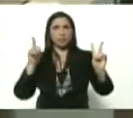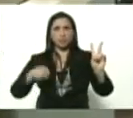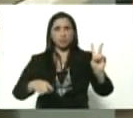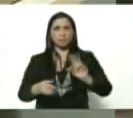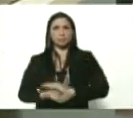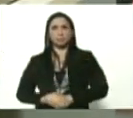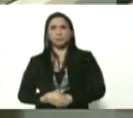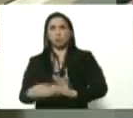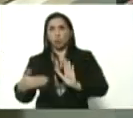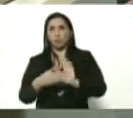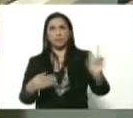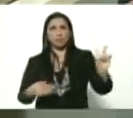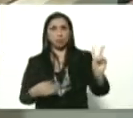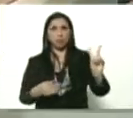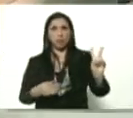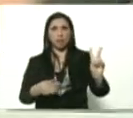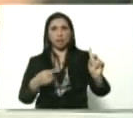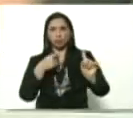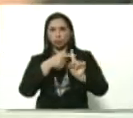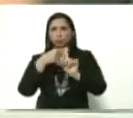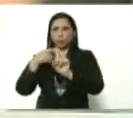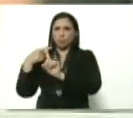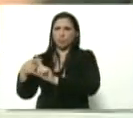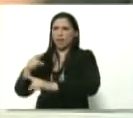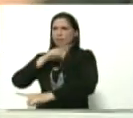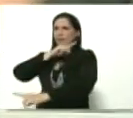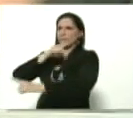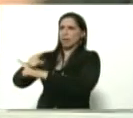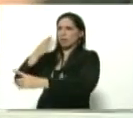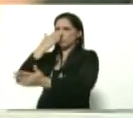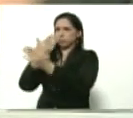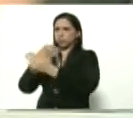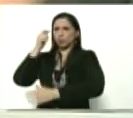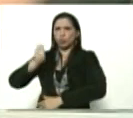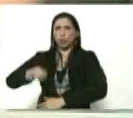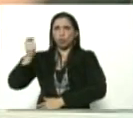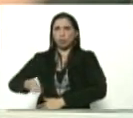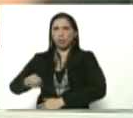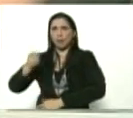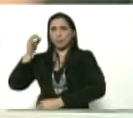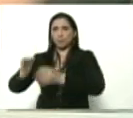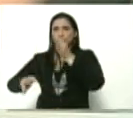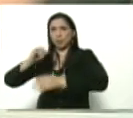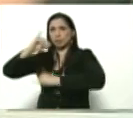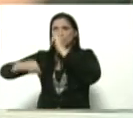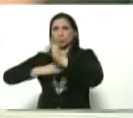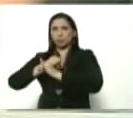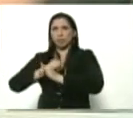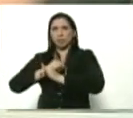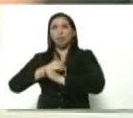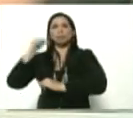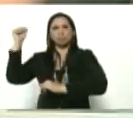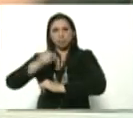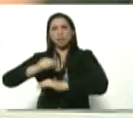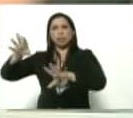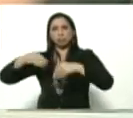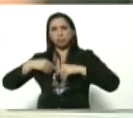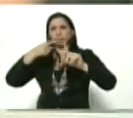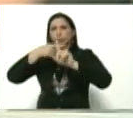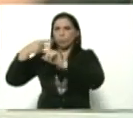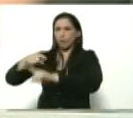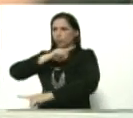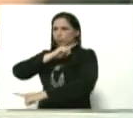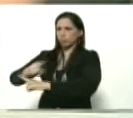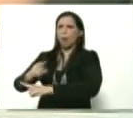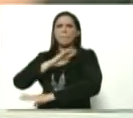Trump contra Venezuela, que se suma a la demanda en la Corte Penal Internacional. Claro que sí, lo asumamos a la demanda.